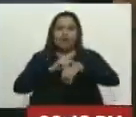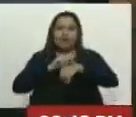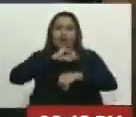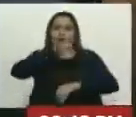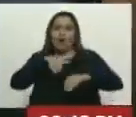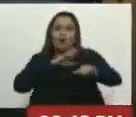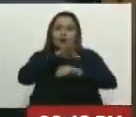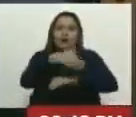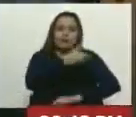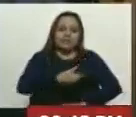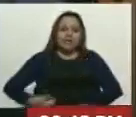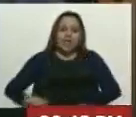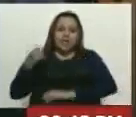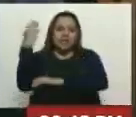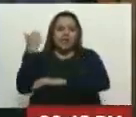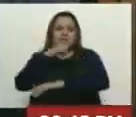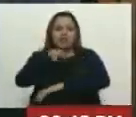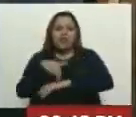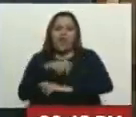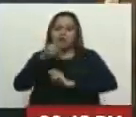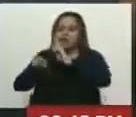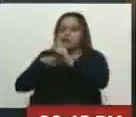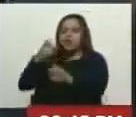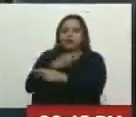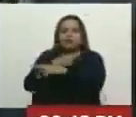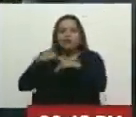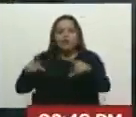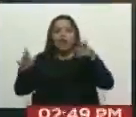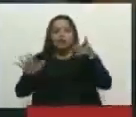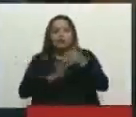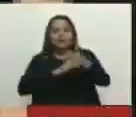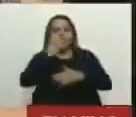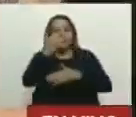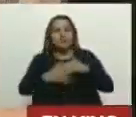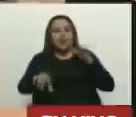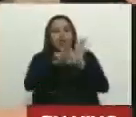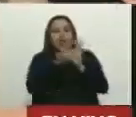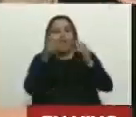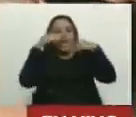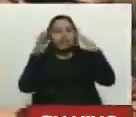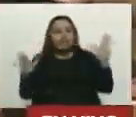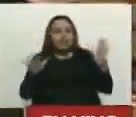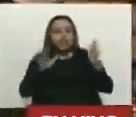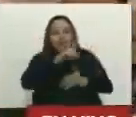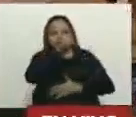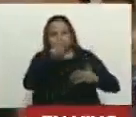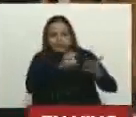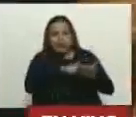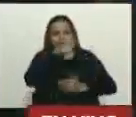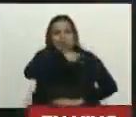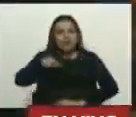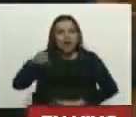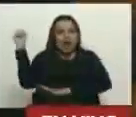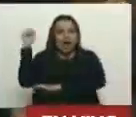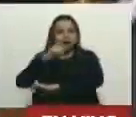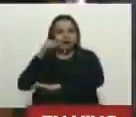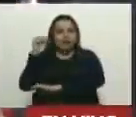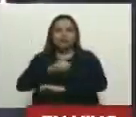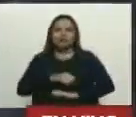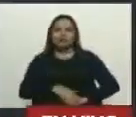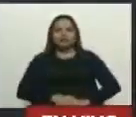Asamblea Nacional, en esta consulta pública del proyecto de ley de atención integral para las personas con trastorno del